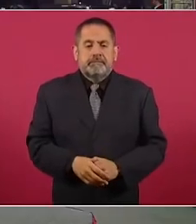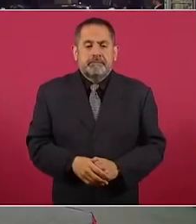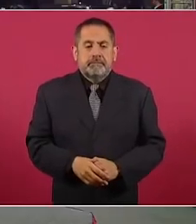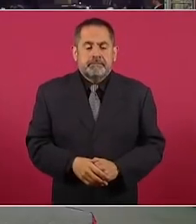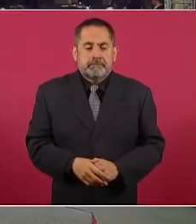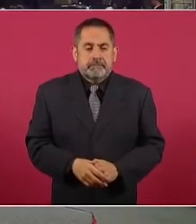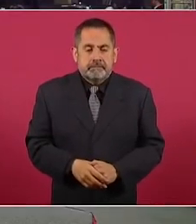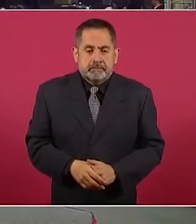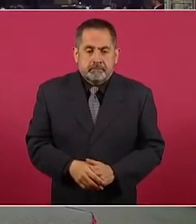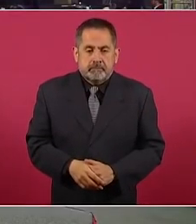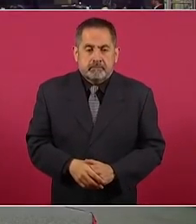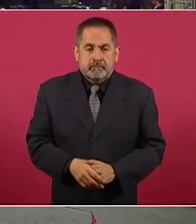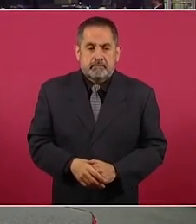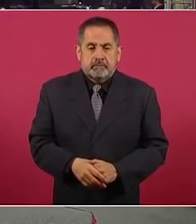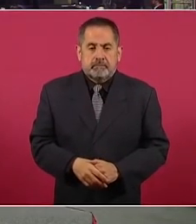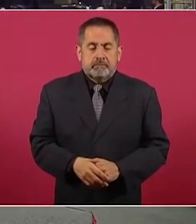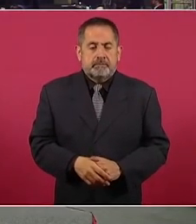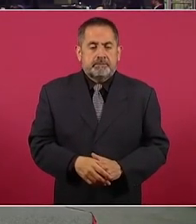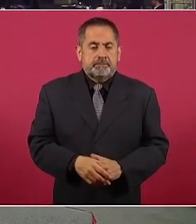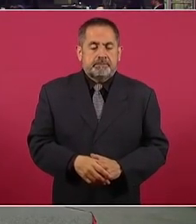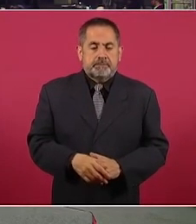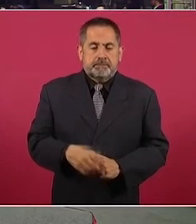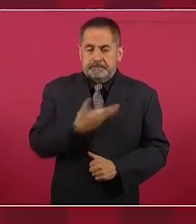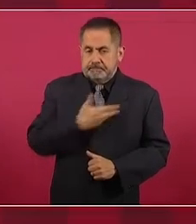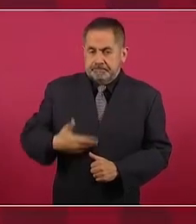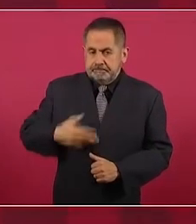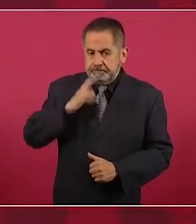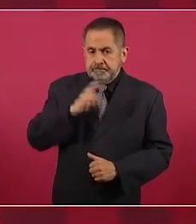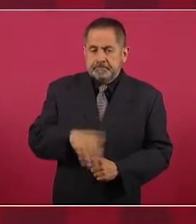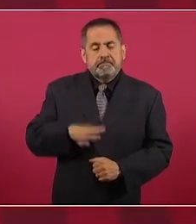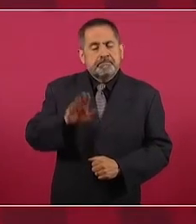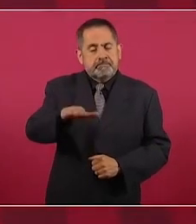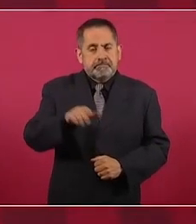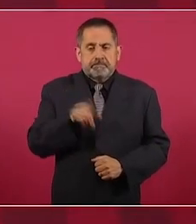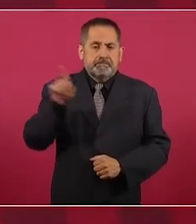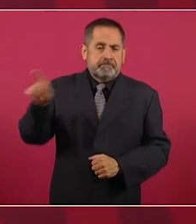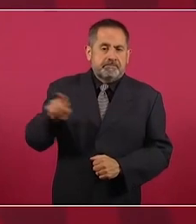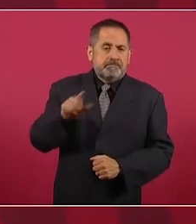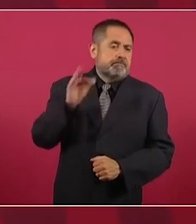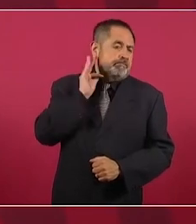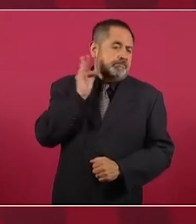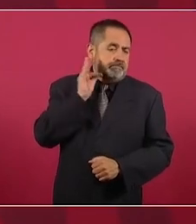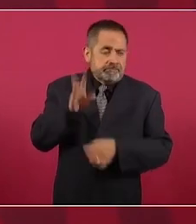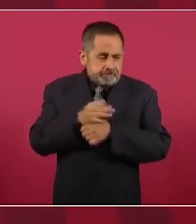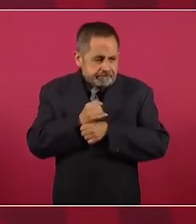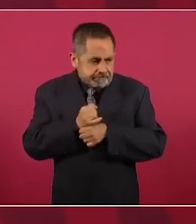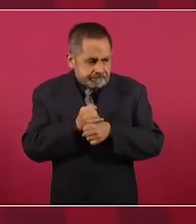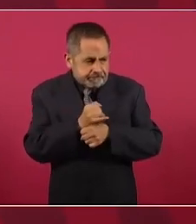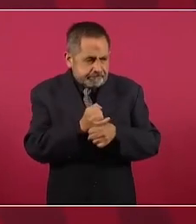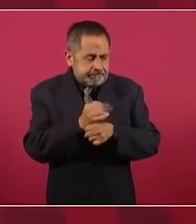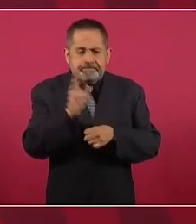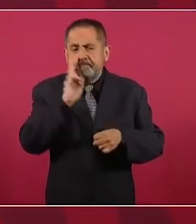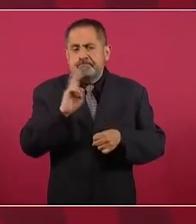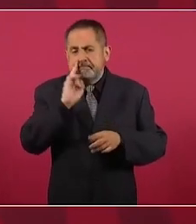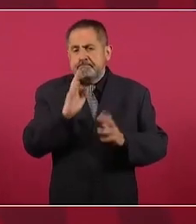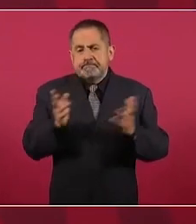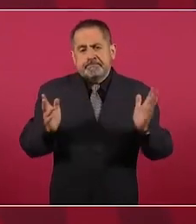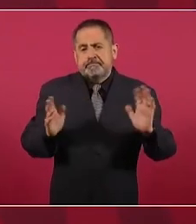Pues está haciendo la investigación la fiscalía y se debe